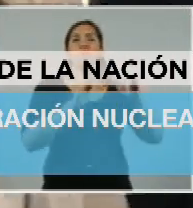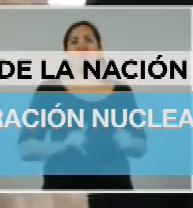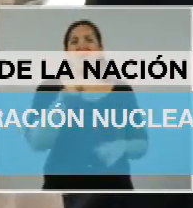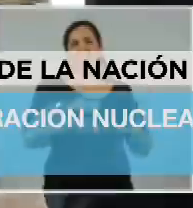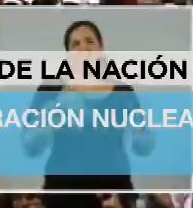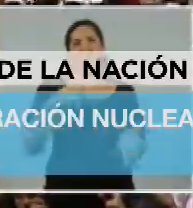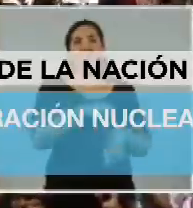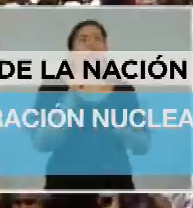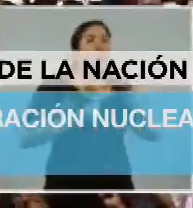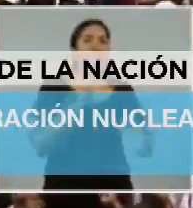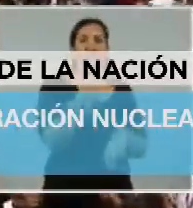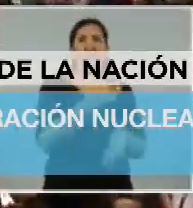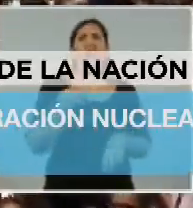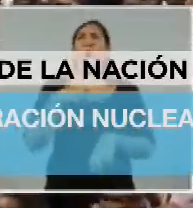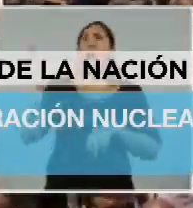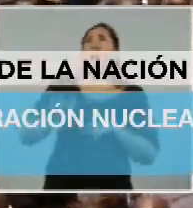nadie.